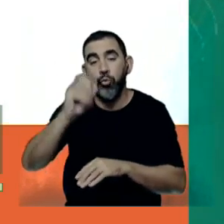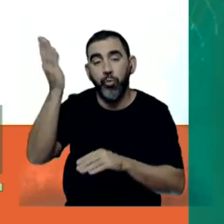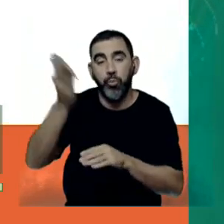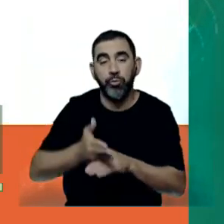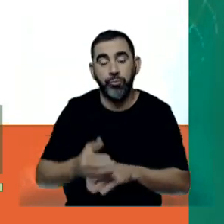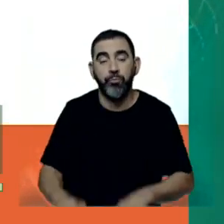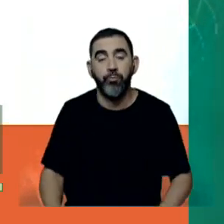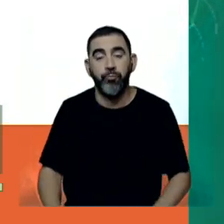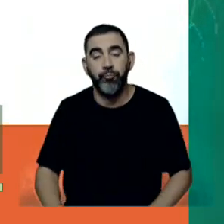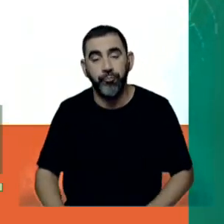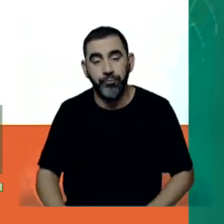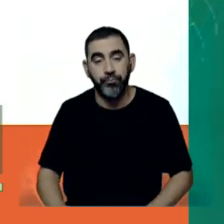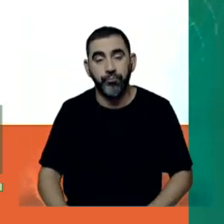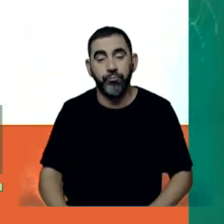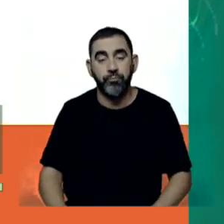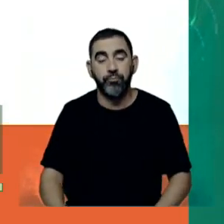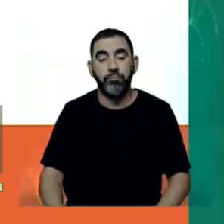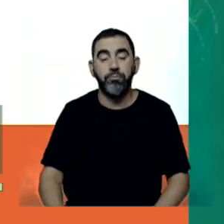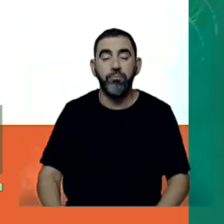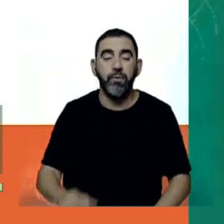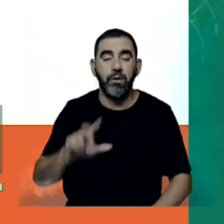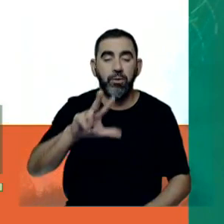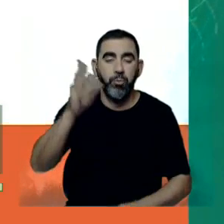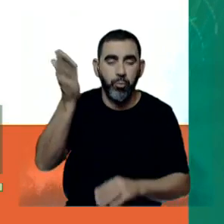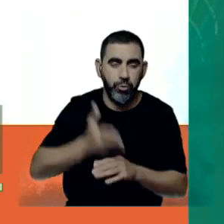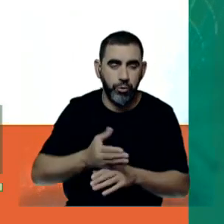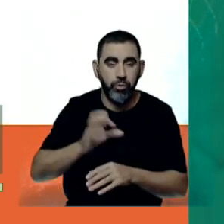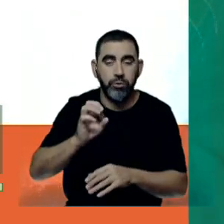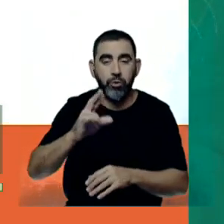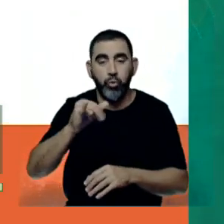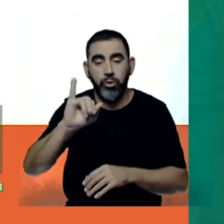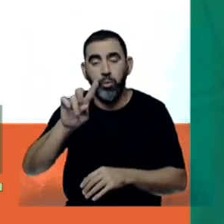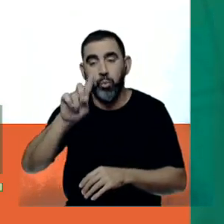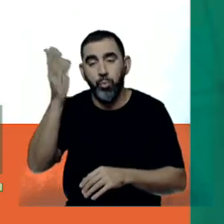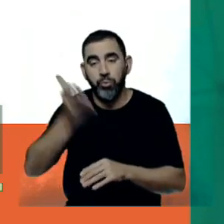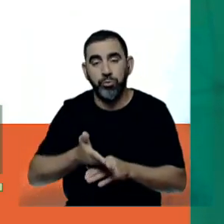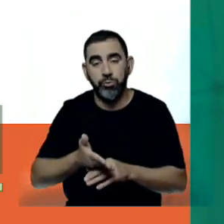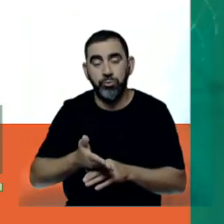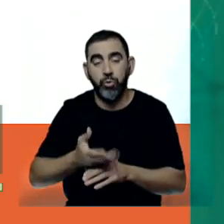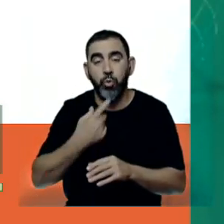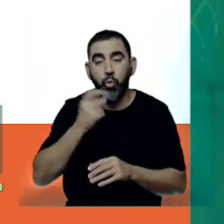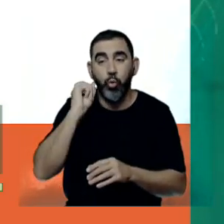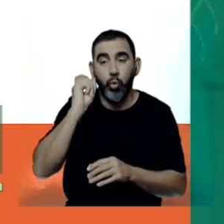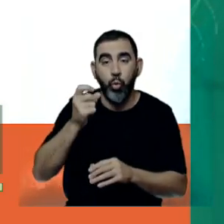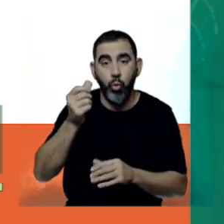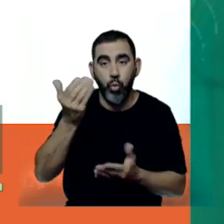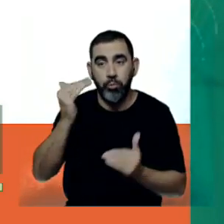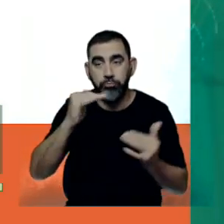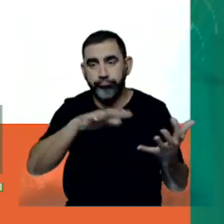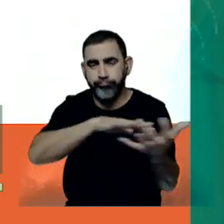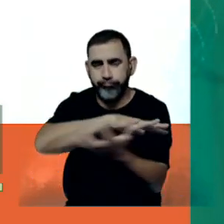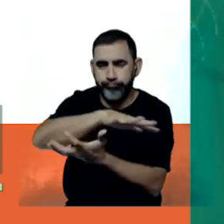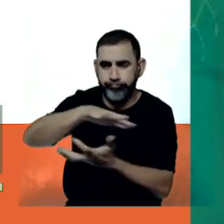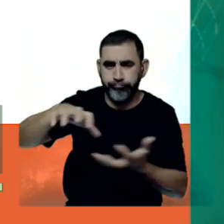12%. Más abajo figuran Jorge Gandini con 3% y Juan Sartori con 1%. La interna colorada es la que muestra el escenario